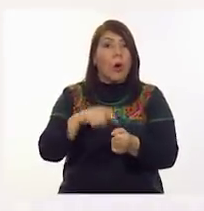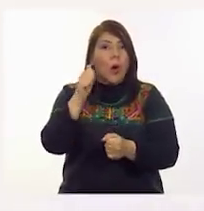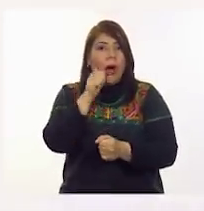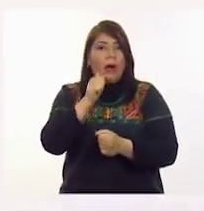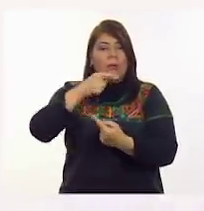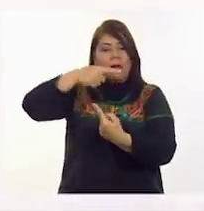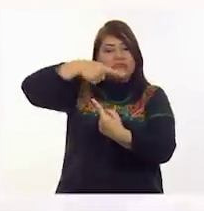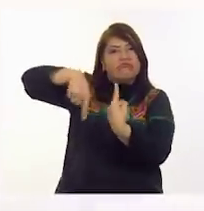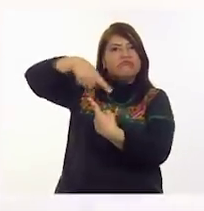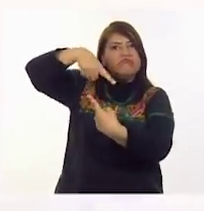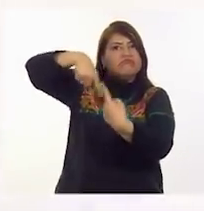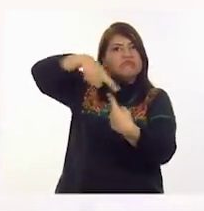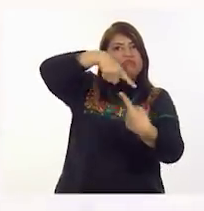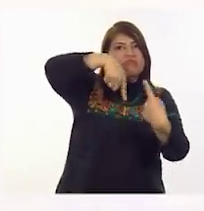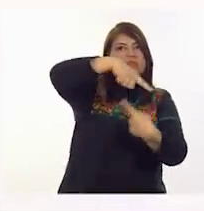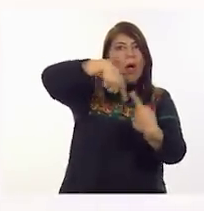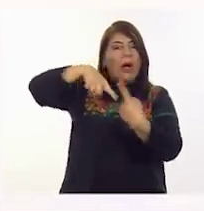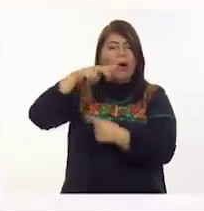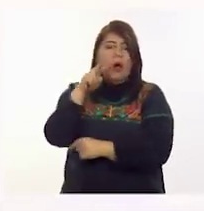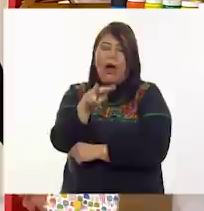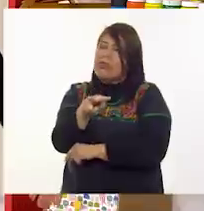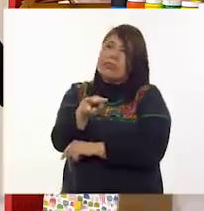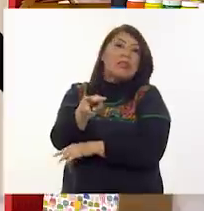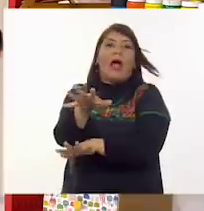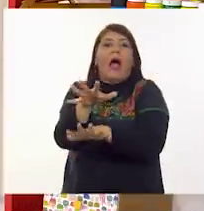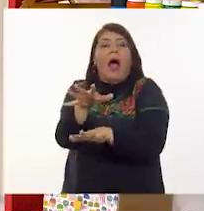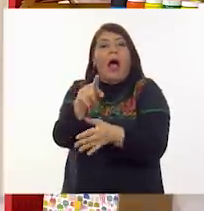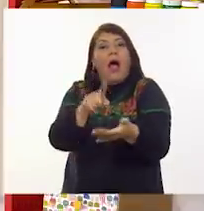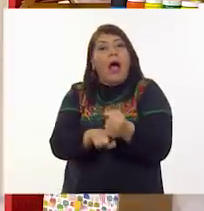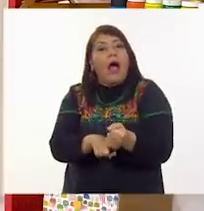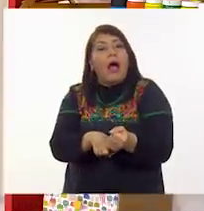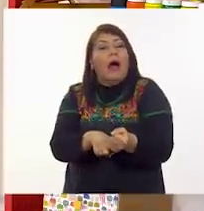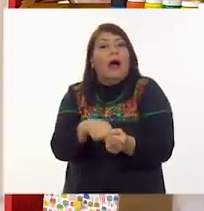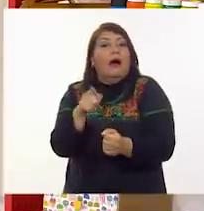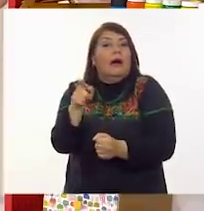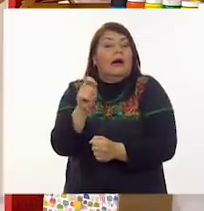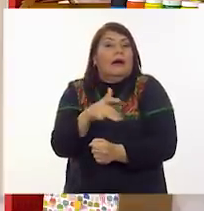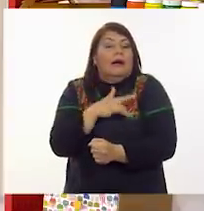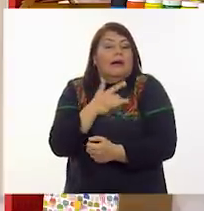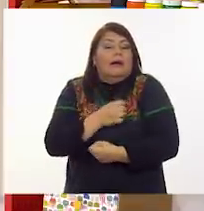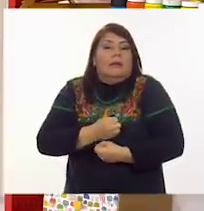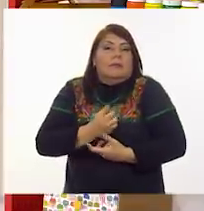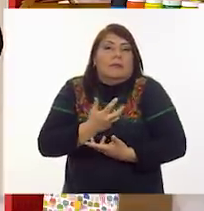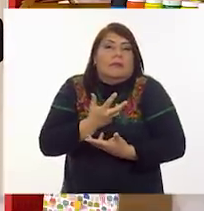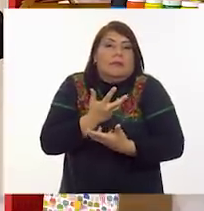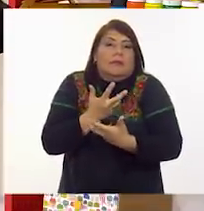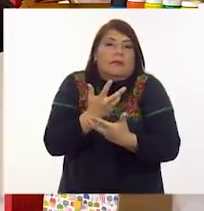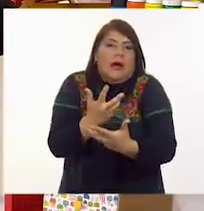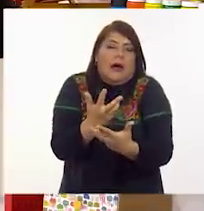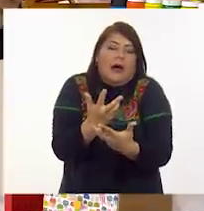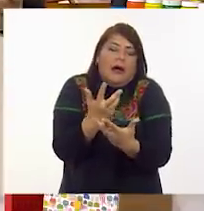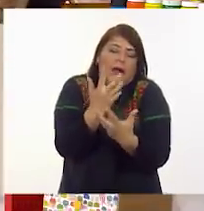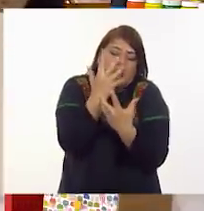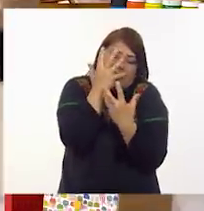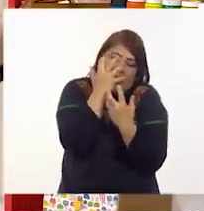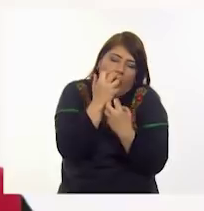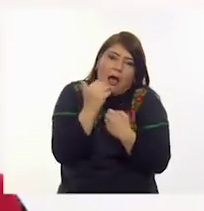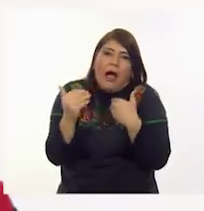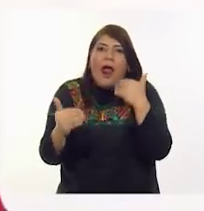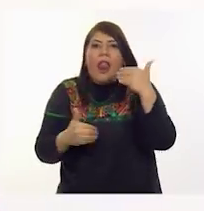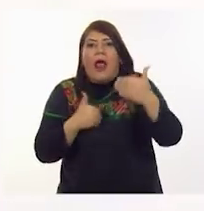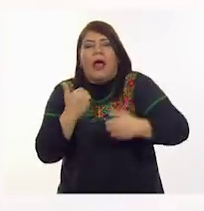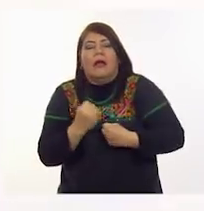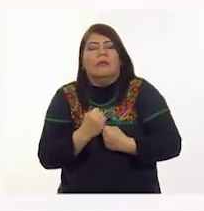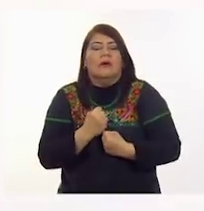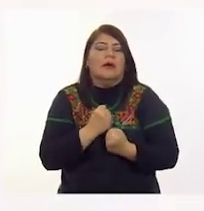unos giros fantásticos. La vemos expresar emociones como tristeza, alegría,